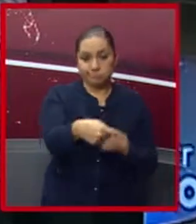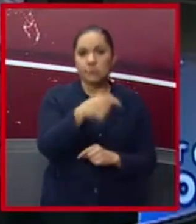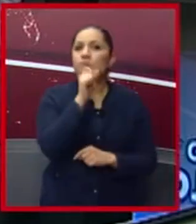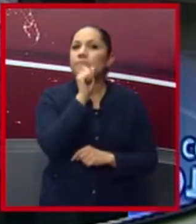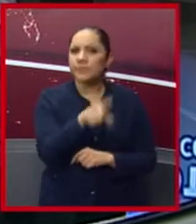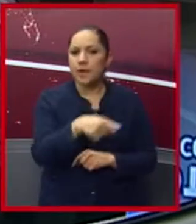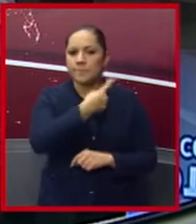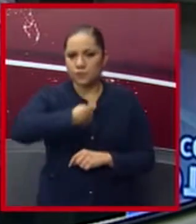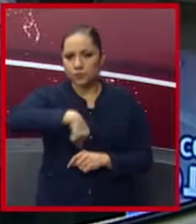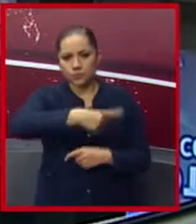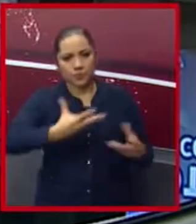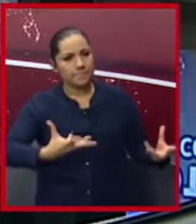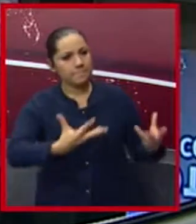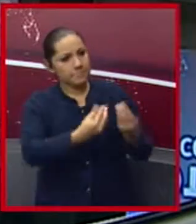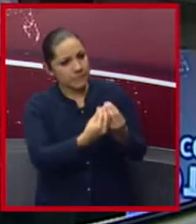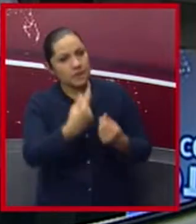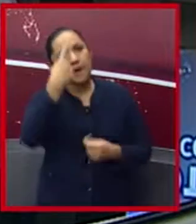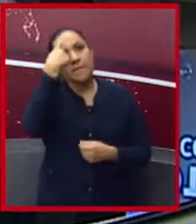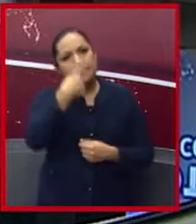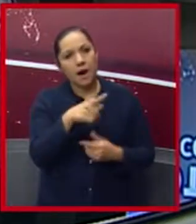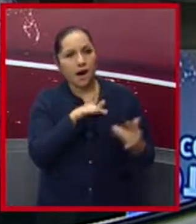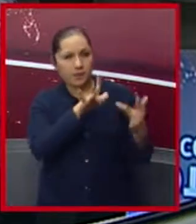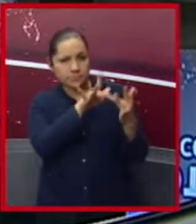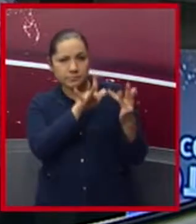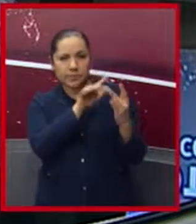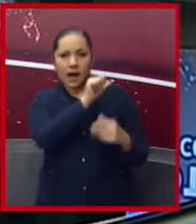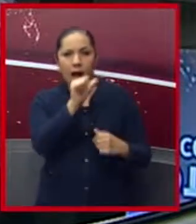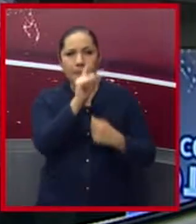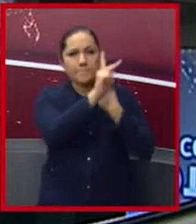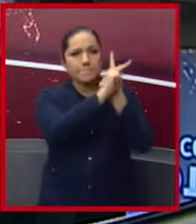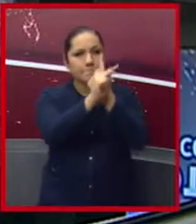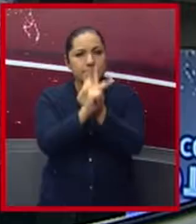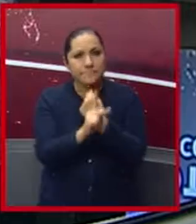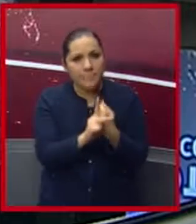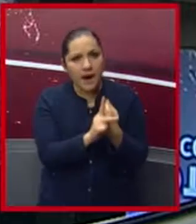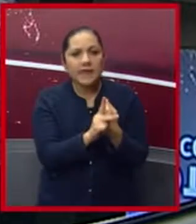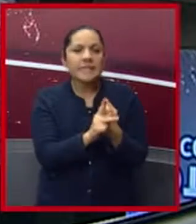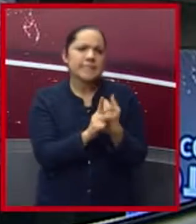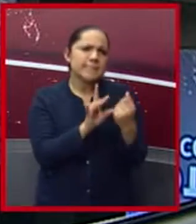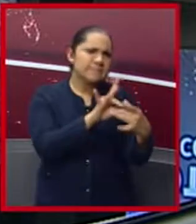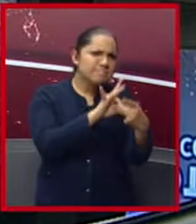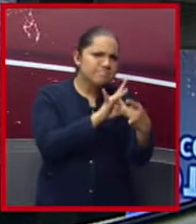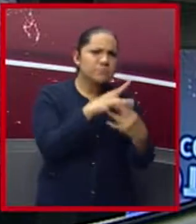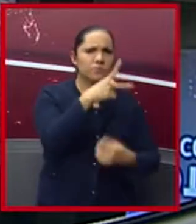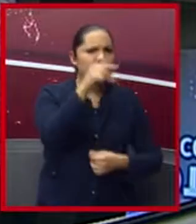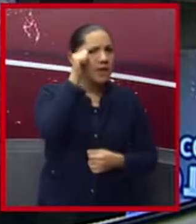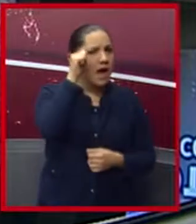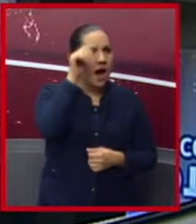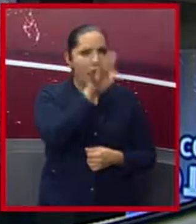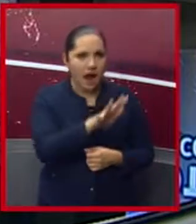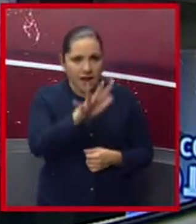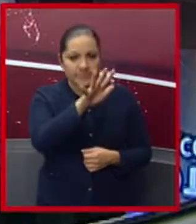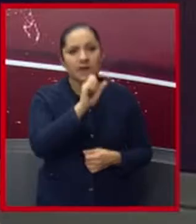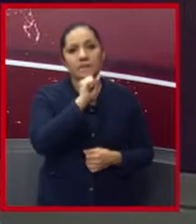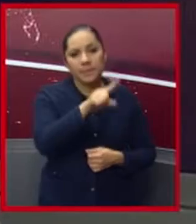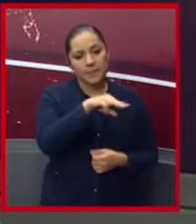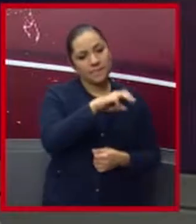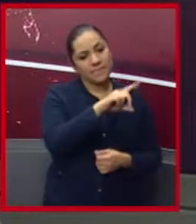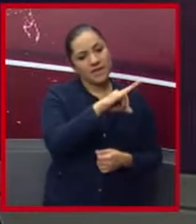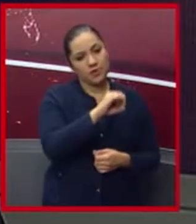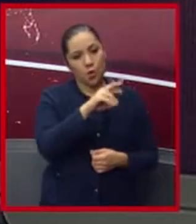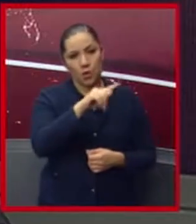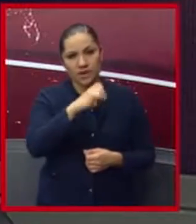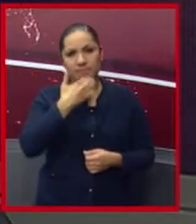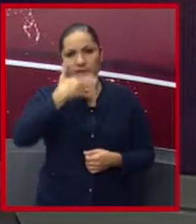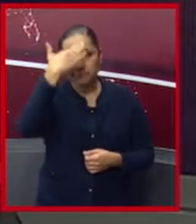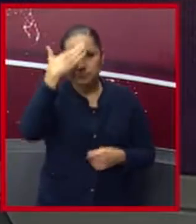contacto y realizando actividades con países amigos de Asia, del Medio Oriente. Sin duda una agenda muy